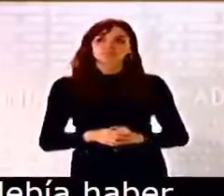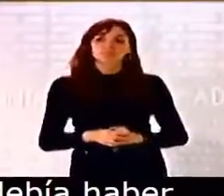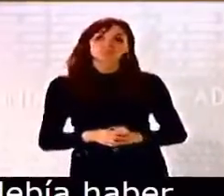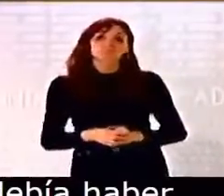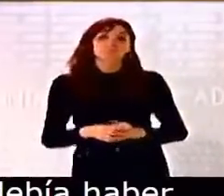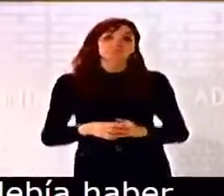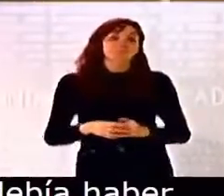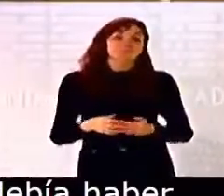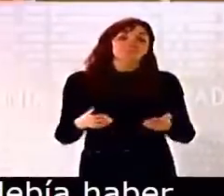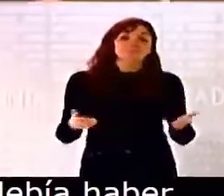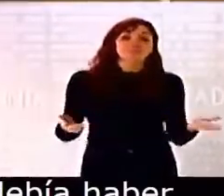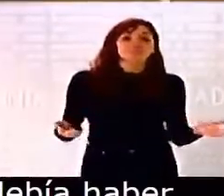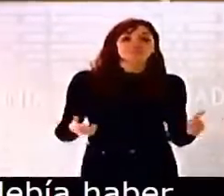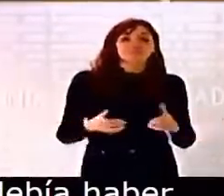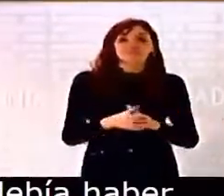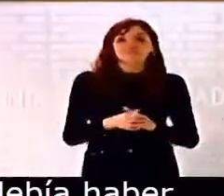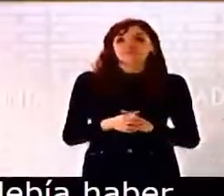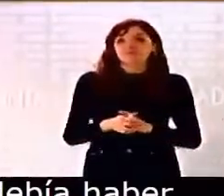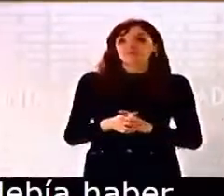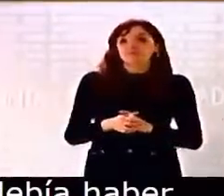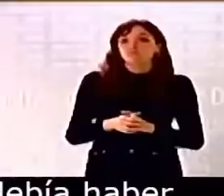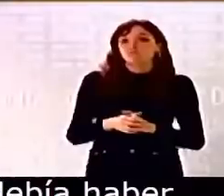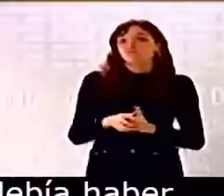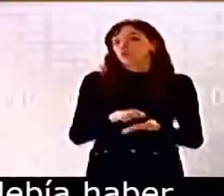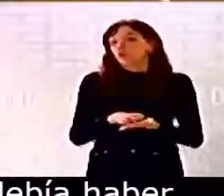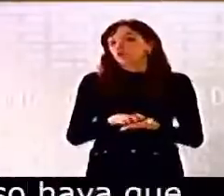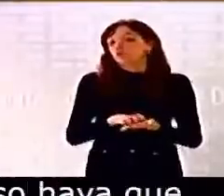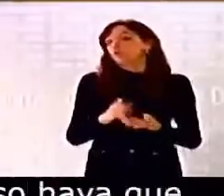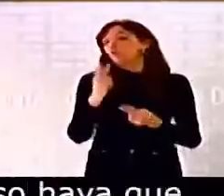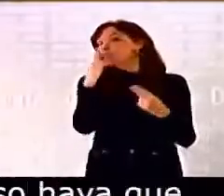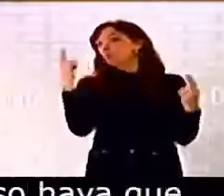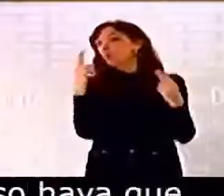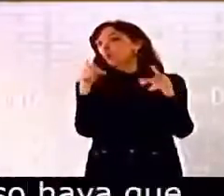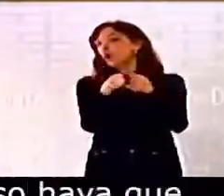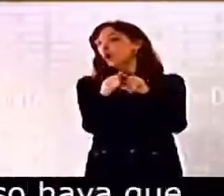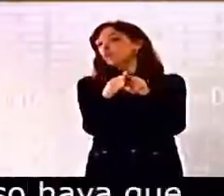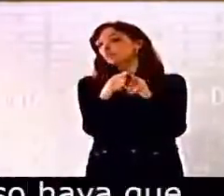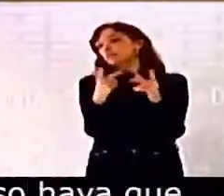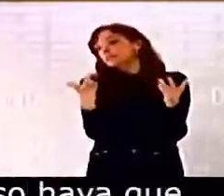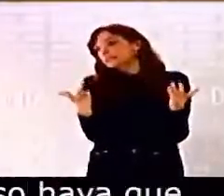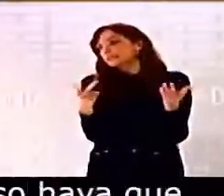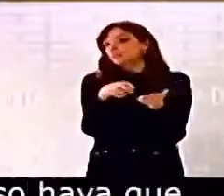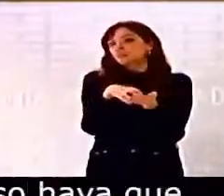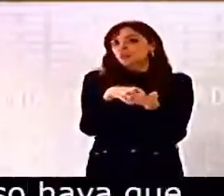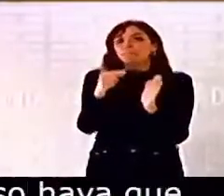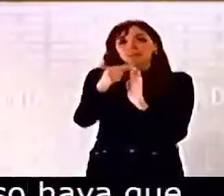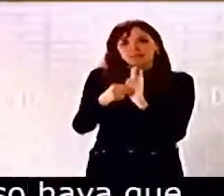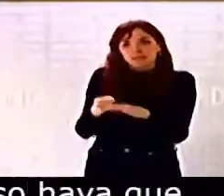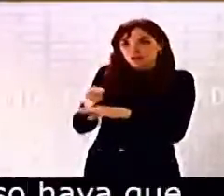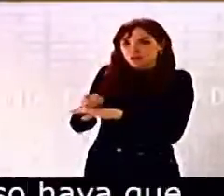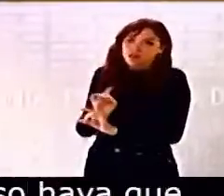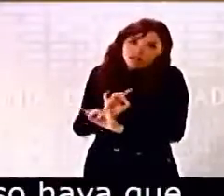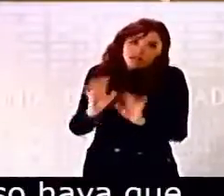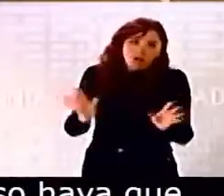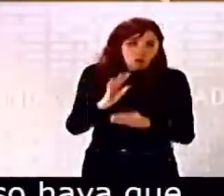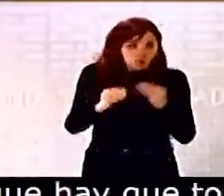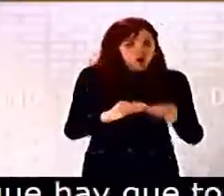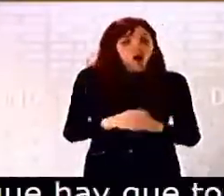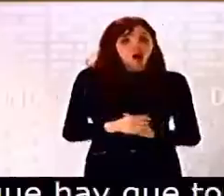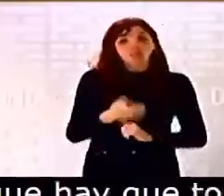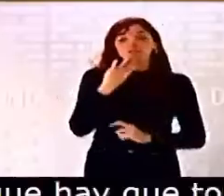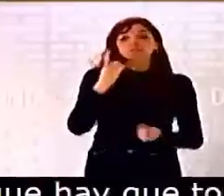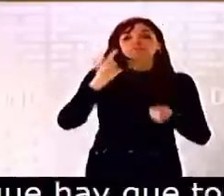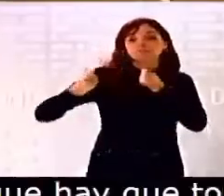Dudo yo que eso haya que hacerlo público. ¿Que hay que tomar medidas? Claro, que hay que tomar medidas. ¿Que hay que controlar el